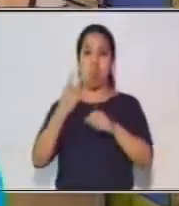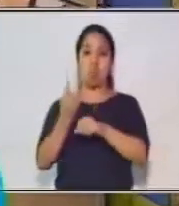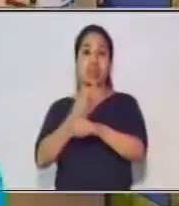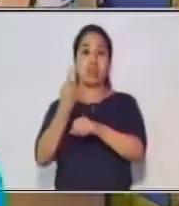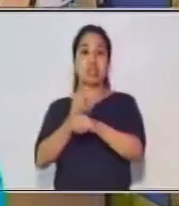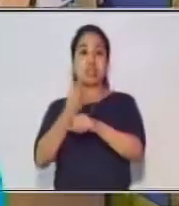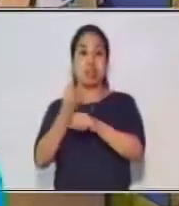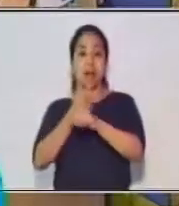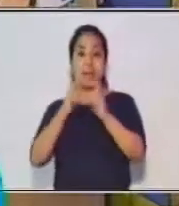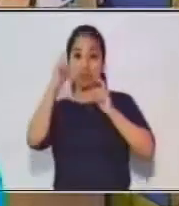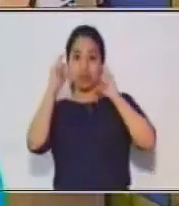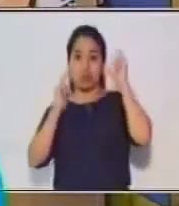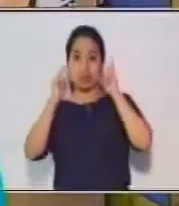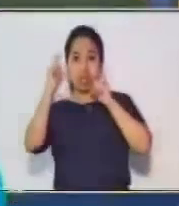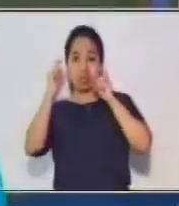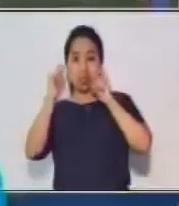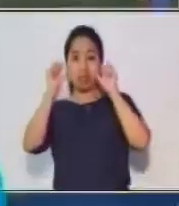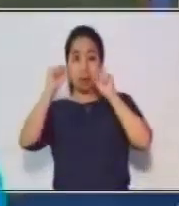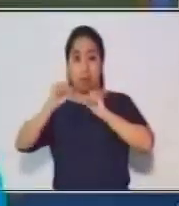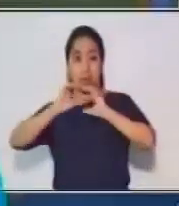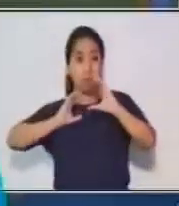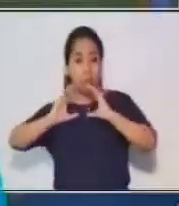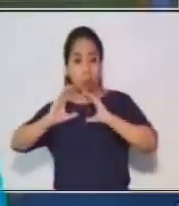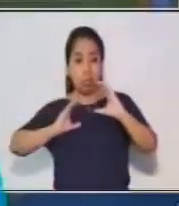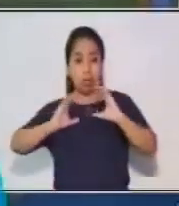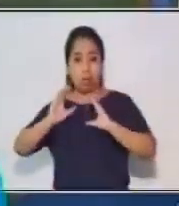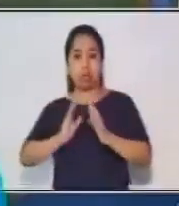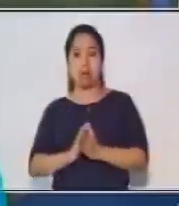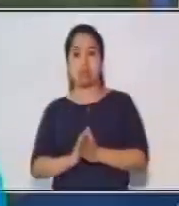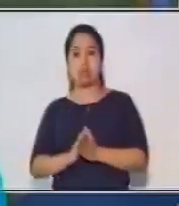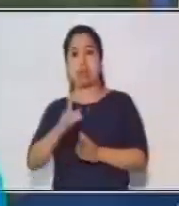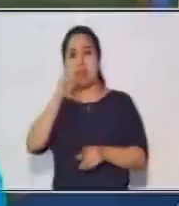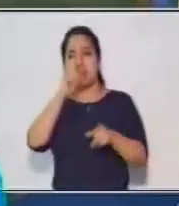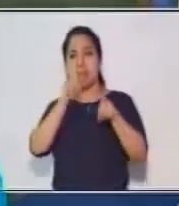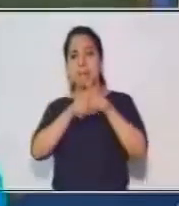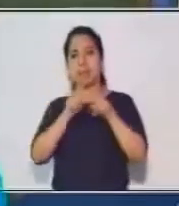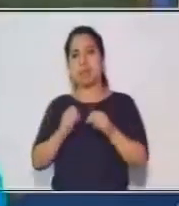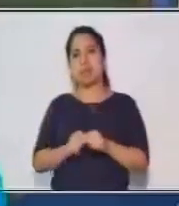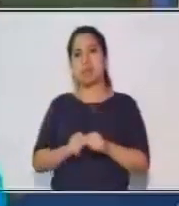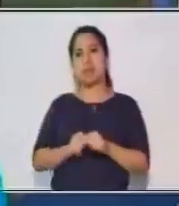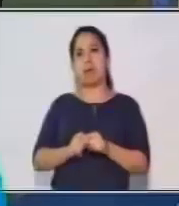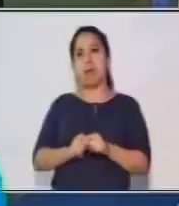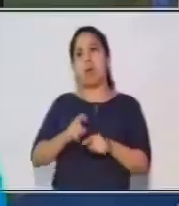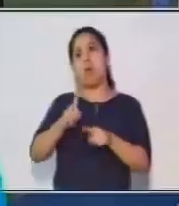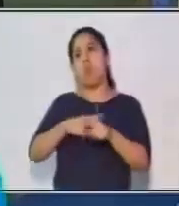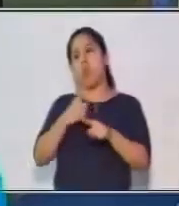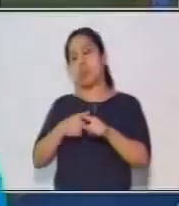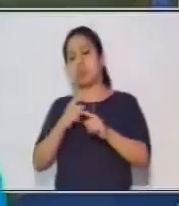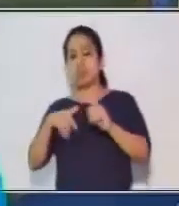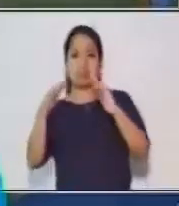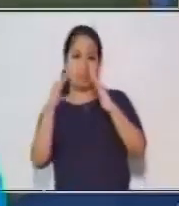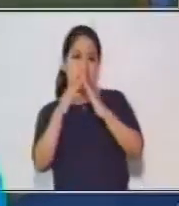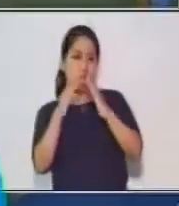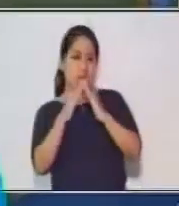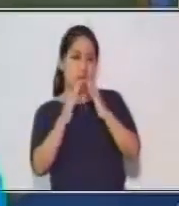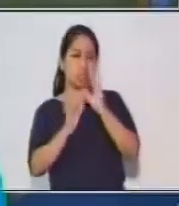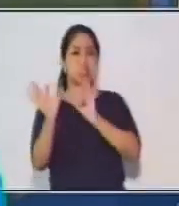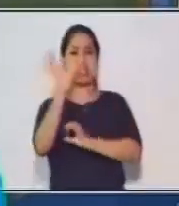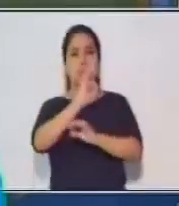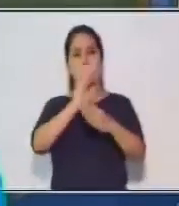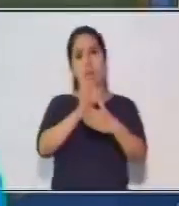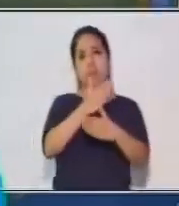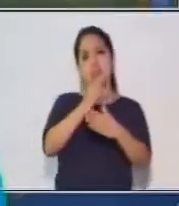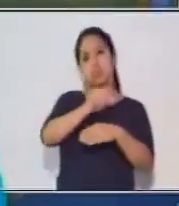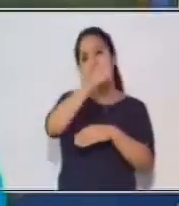los gestos para poder comunicarnos. También cuando estamos en casa o cuando compartimos con